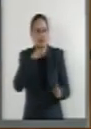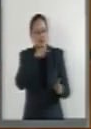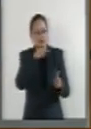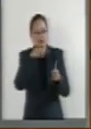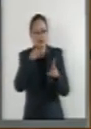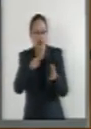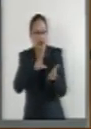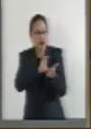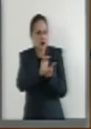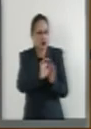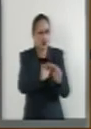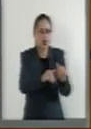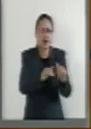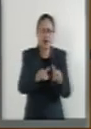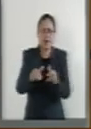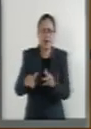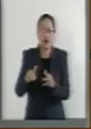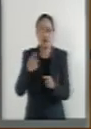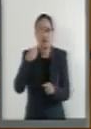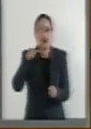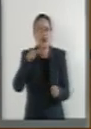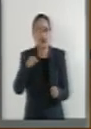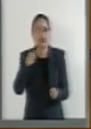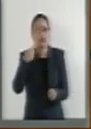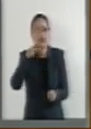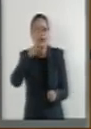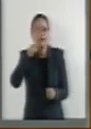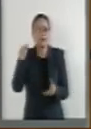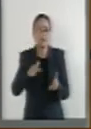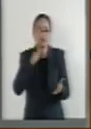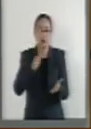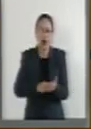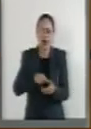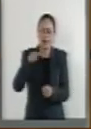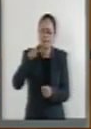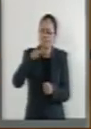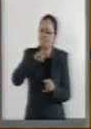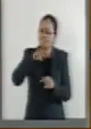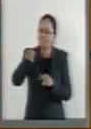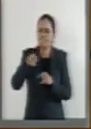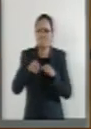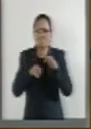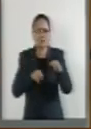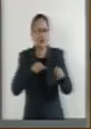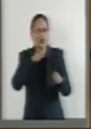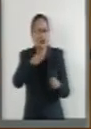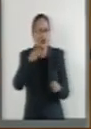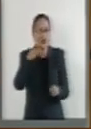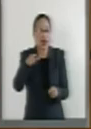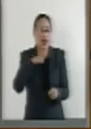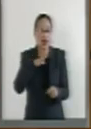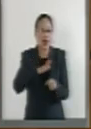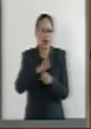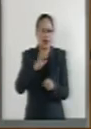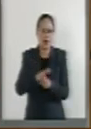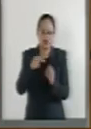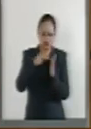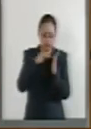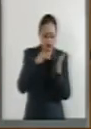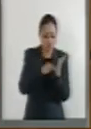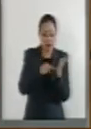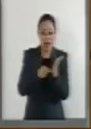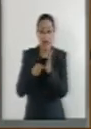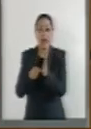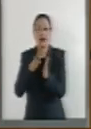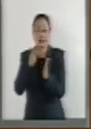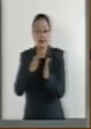sus inversiones para aquellas zonas y aquellas partes en las que se tienen normatividades